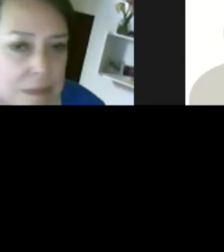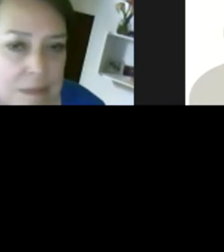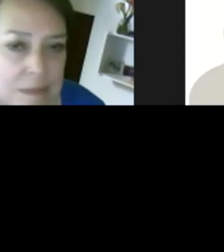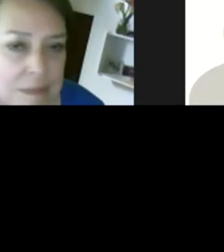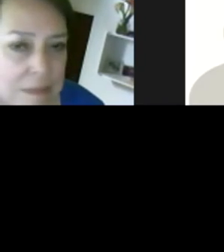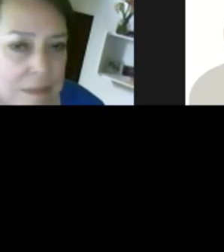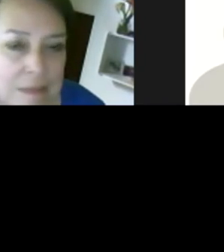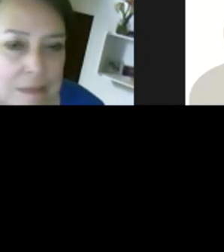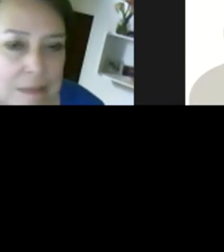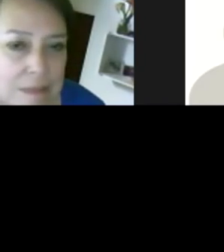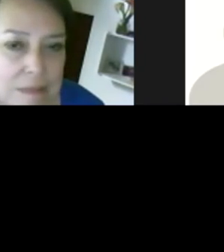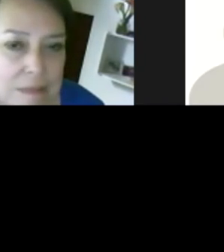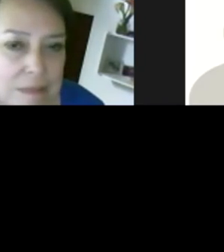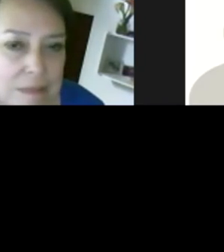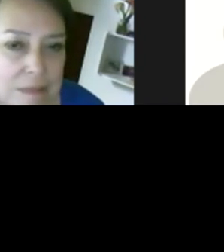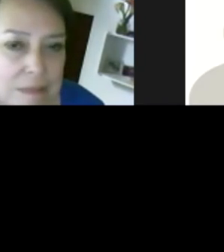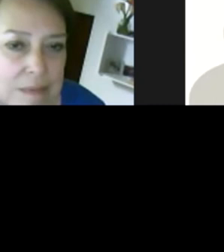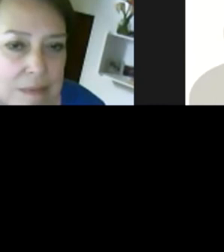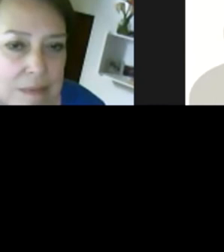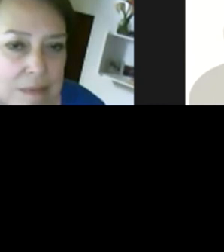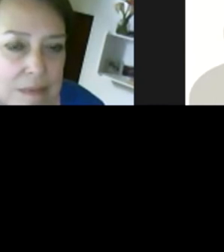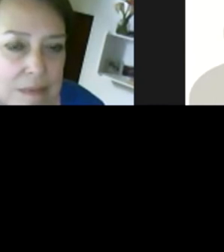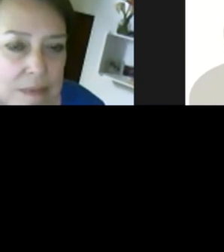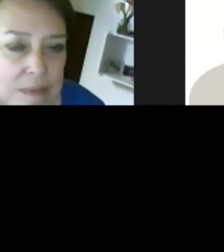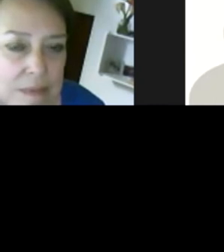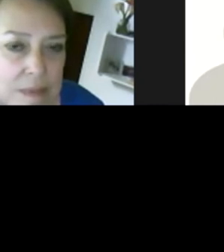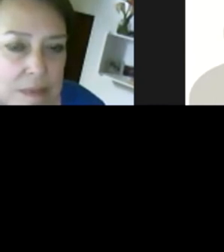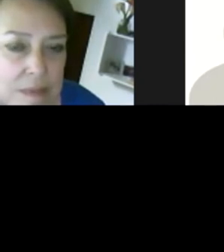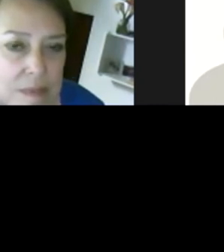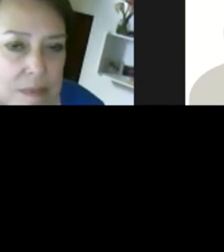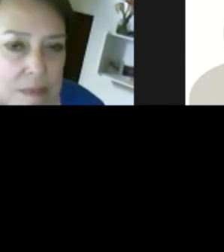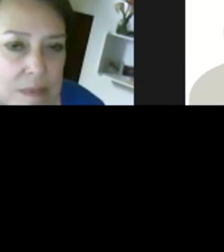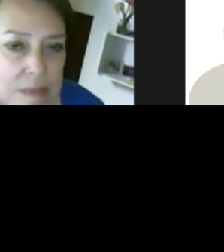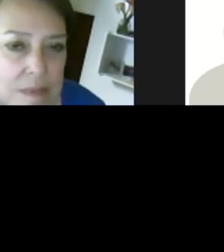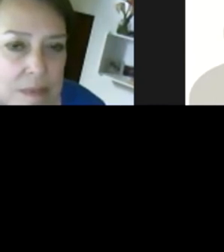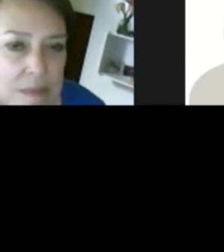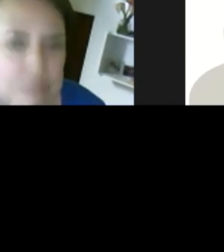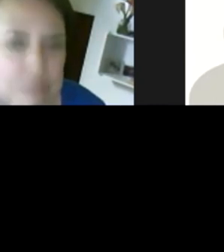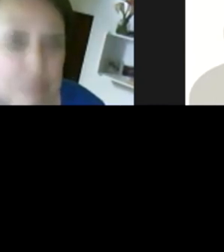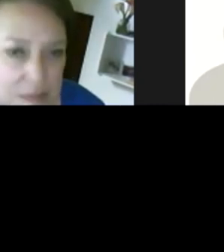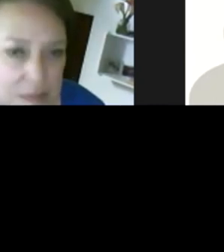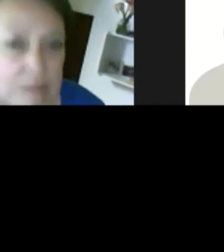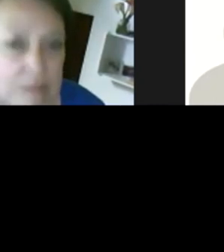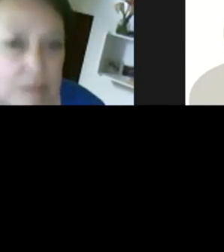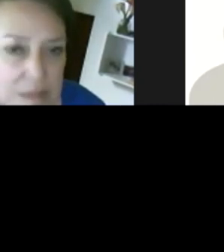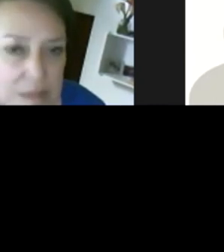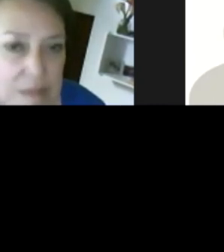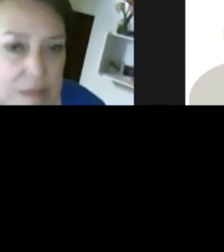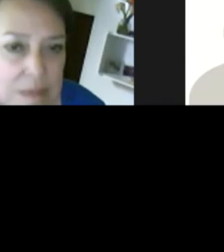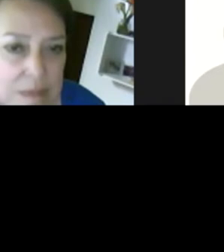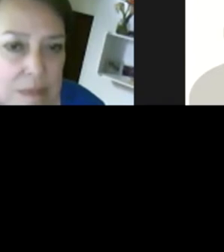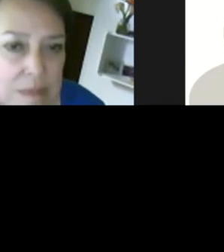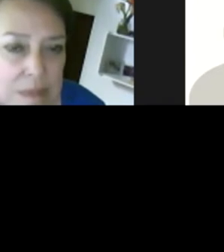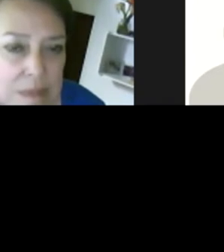también creo que, y esto lo charlábamos justo con Rodney en la previa de la mesa, y bueno, creo que con Graciela también un poquito, yo